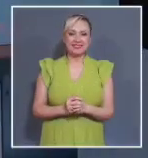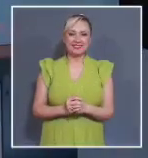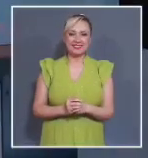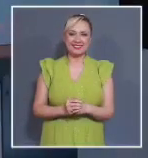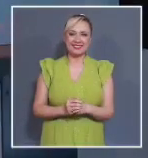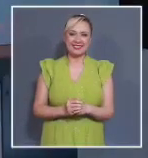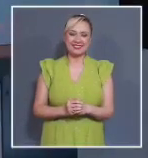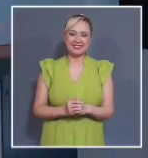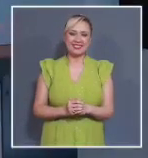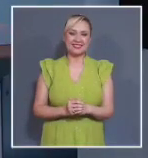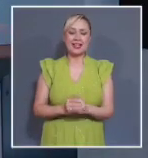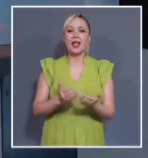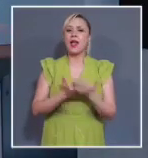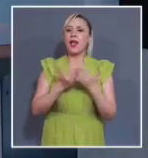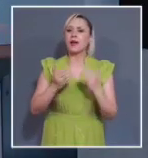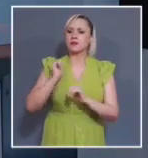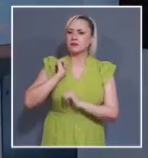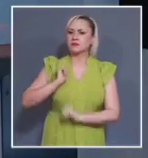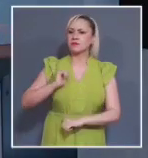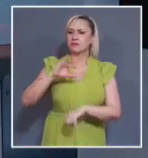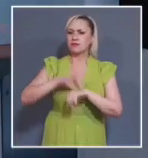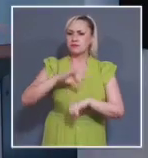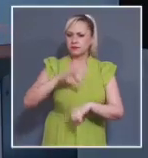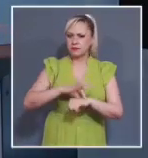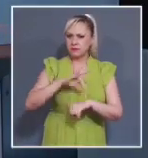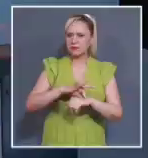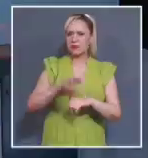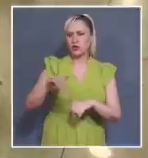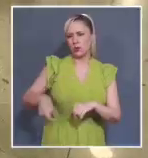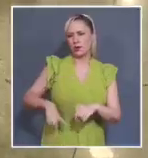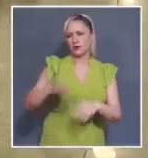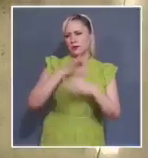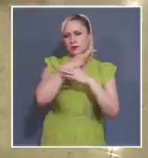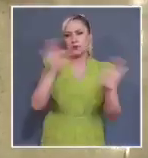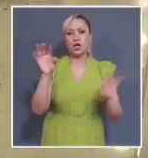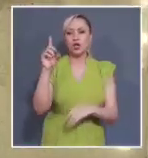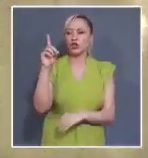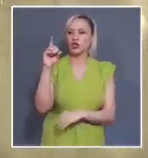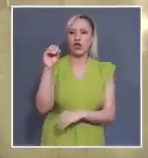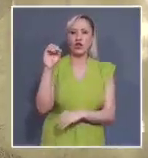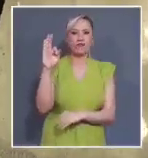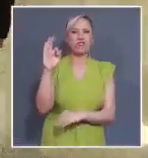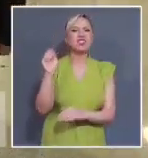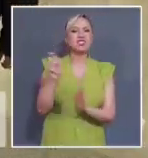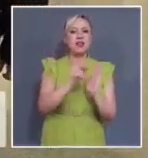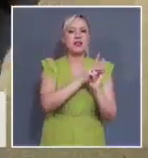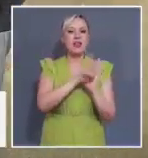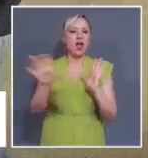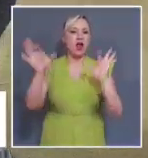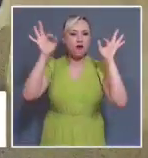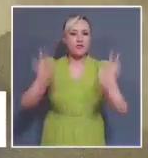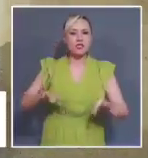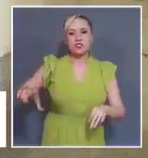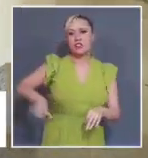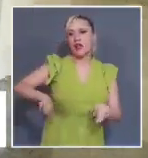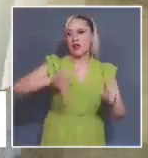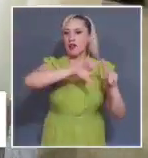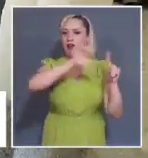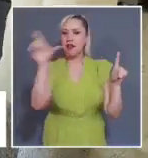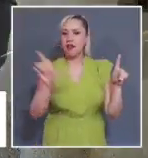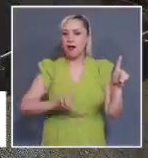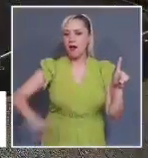La Secretaría de Salud publicó en el Diario Oficial de la Federación la norma oficial mexicana NOM 015